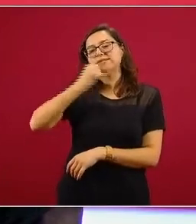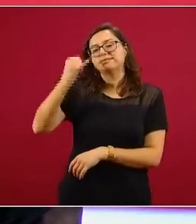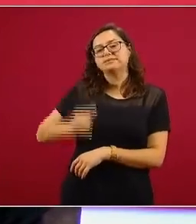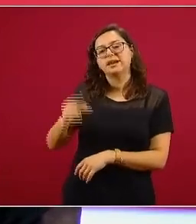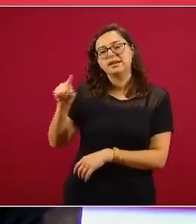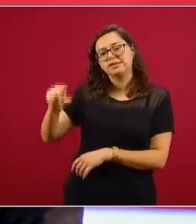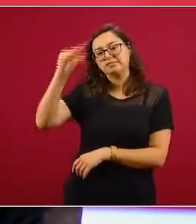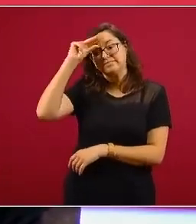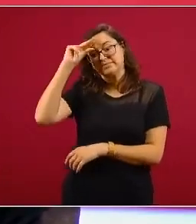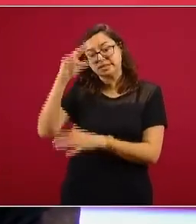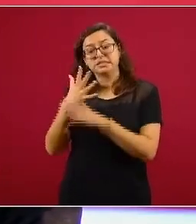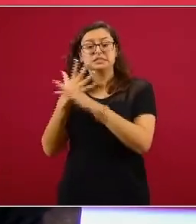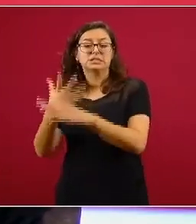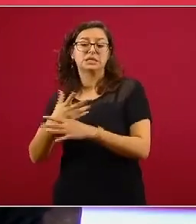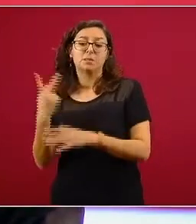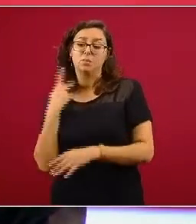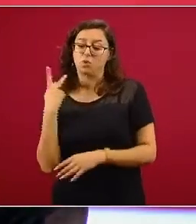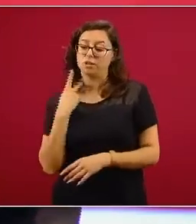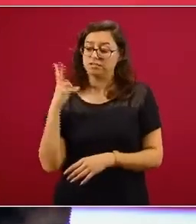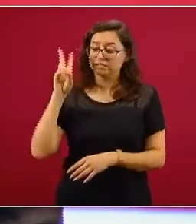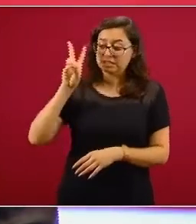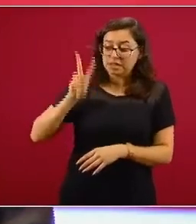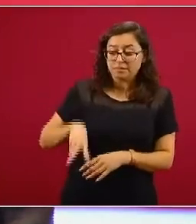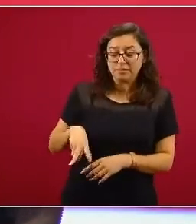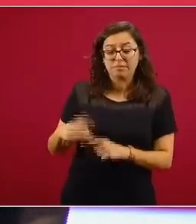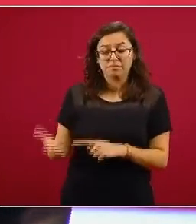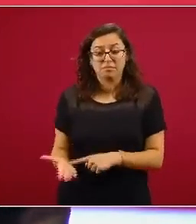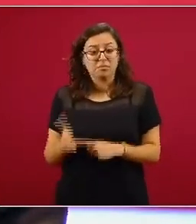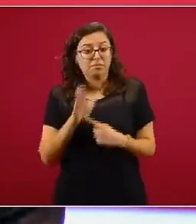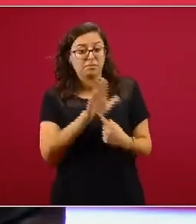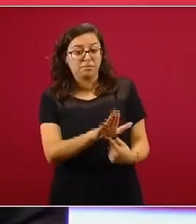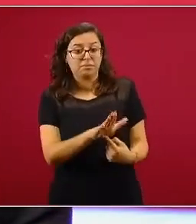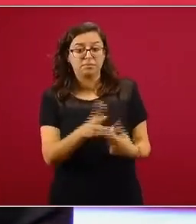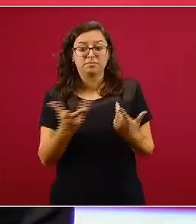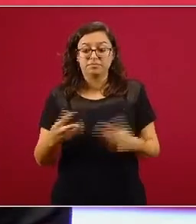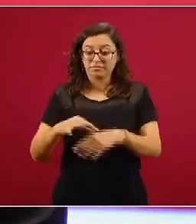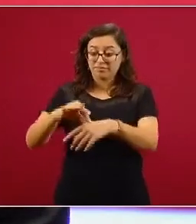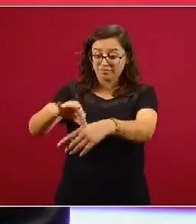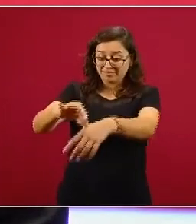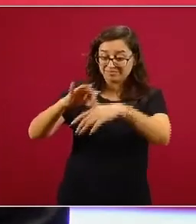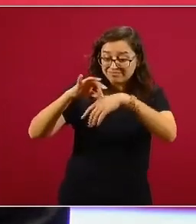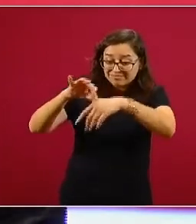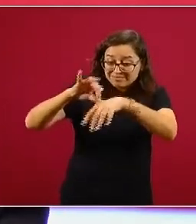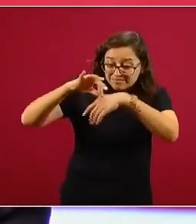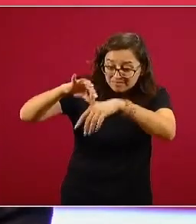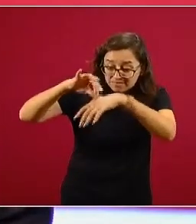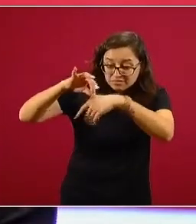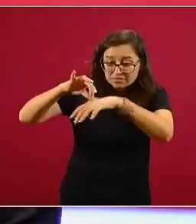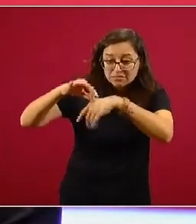de la verdad y la importancia de, cuando existen realidades